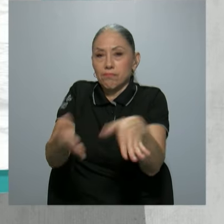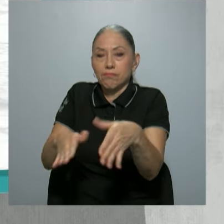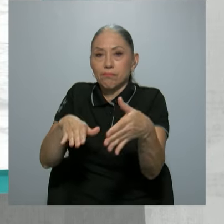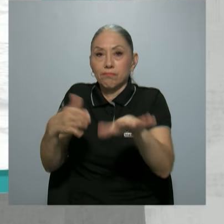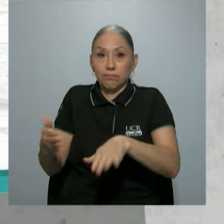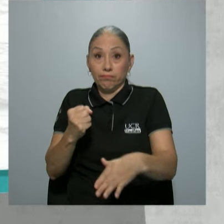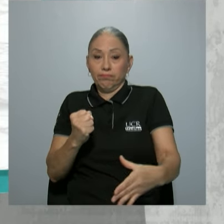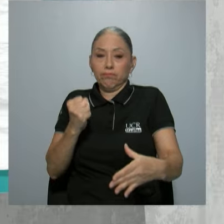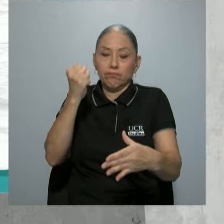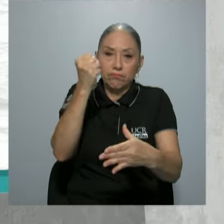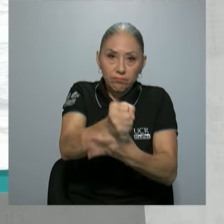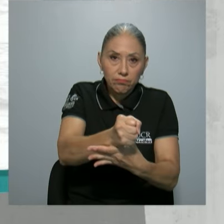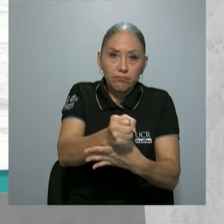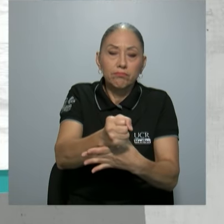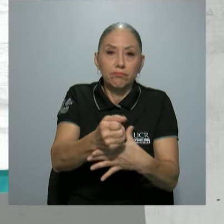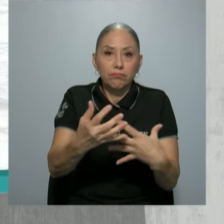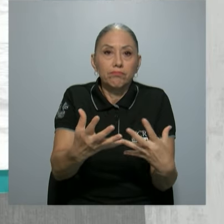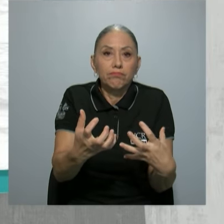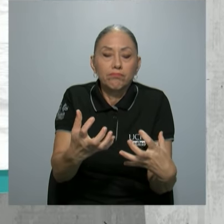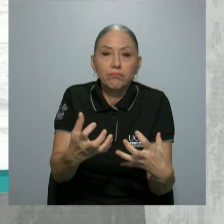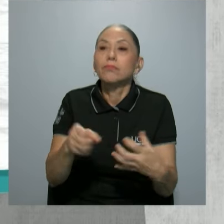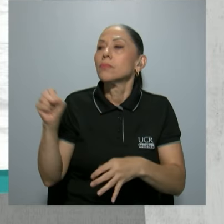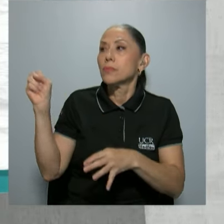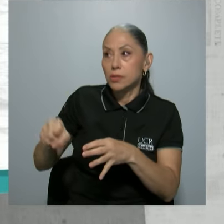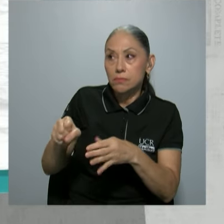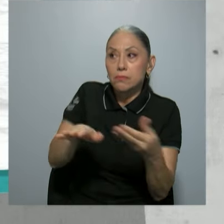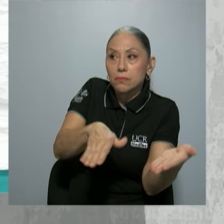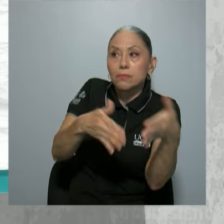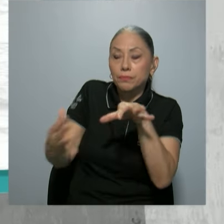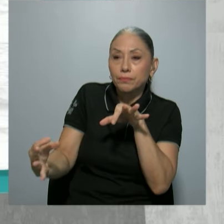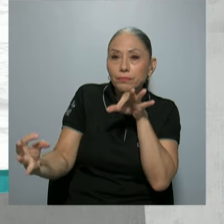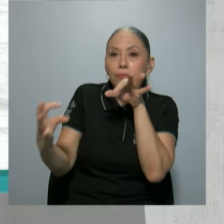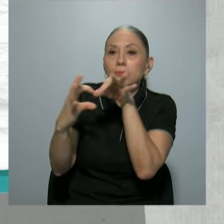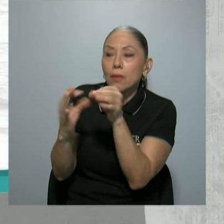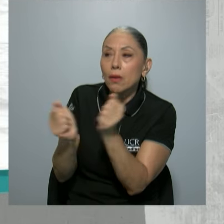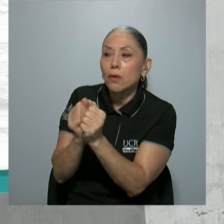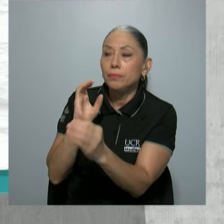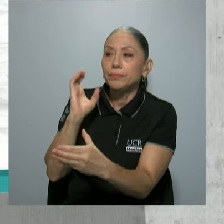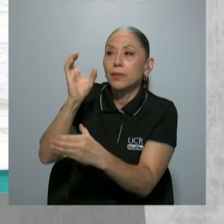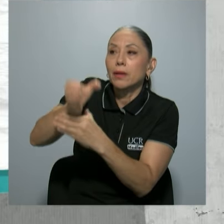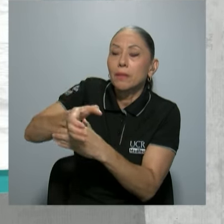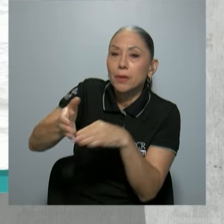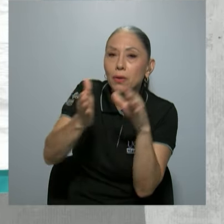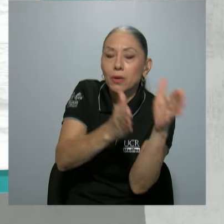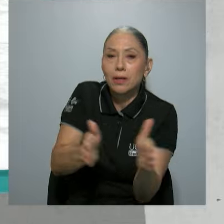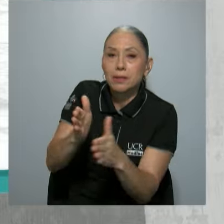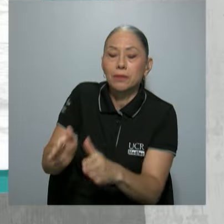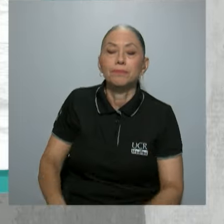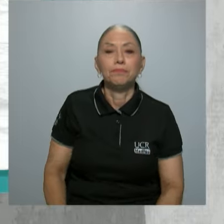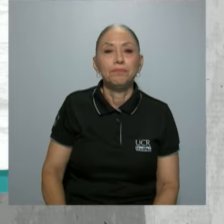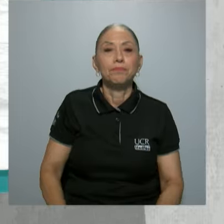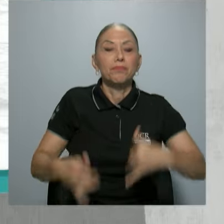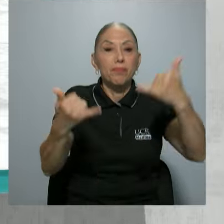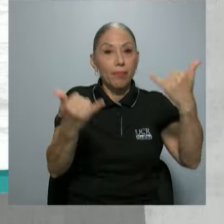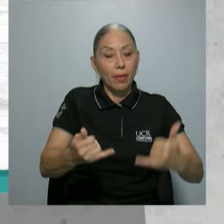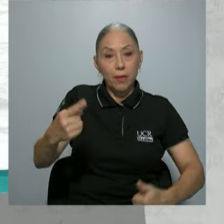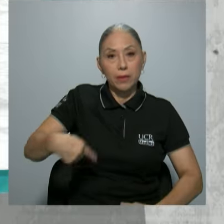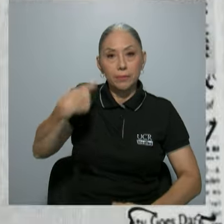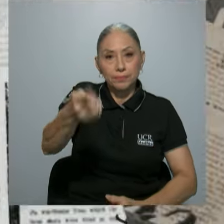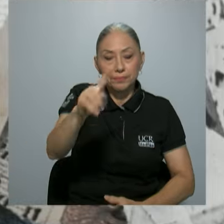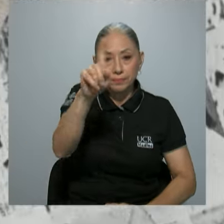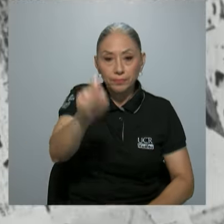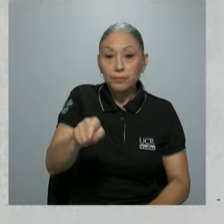dolosos, ¿verdad?, en el país. Sí, vinculados a la al crimen organizado. Al crimen, claro, exactamente. Vamos con la siguiente. Este año